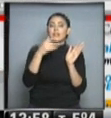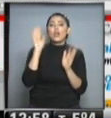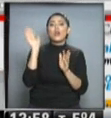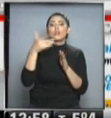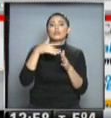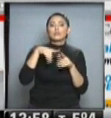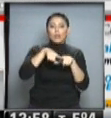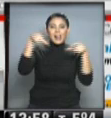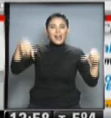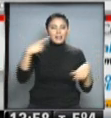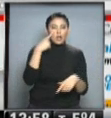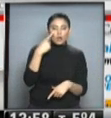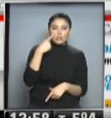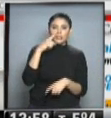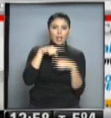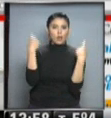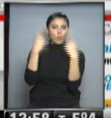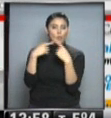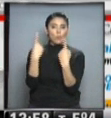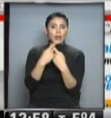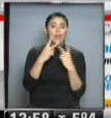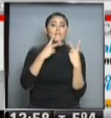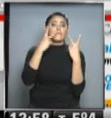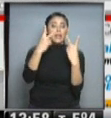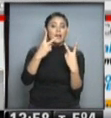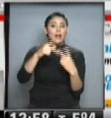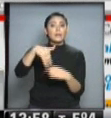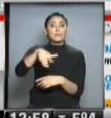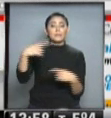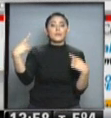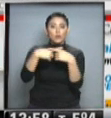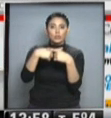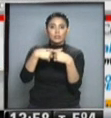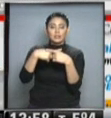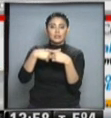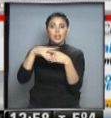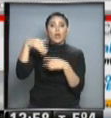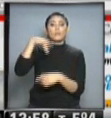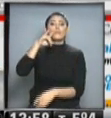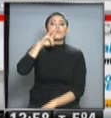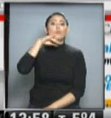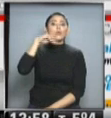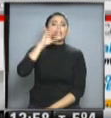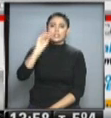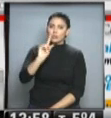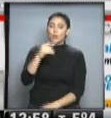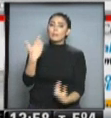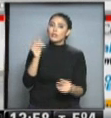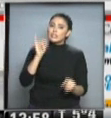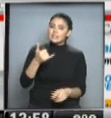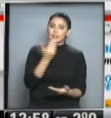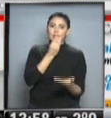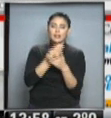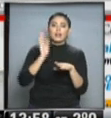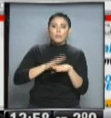todo el campo de entrenamiento las instalaciones no va a viajar al partido frente al Bayern Munich pero se va a hacer cargo inmediatamente el equipo